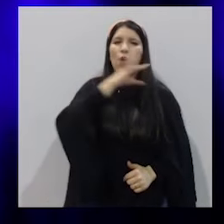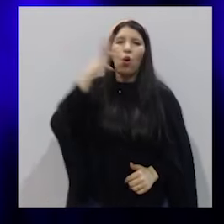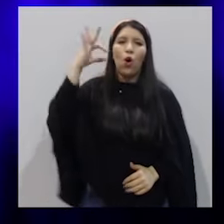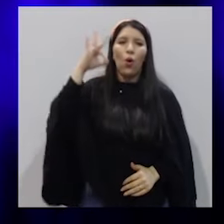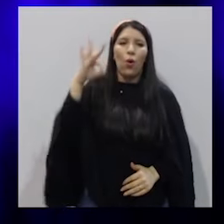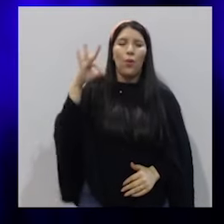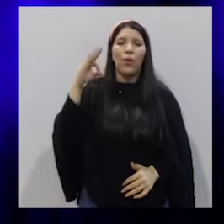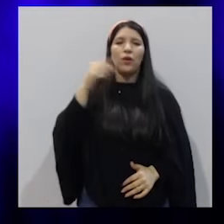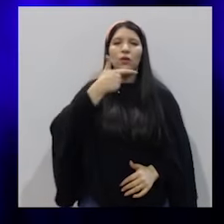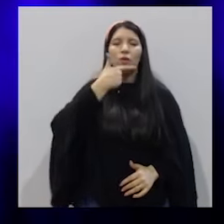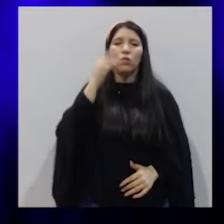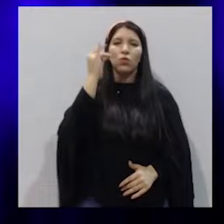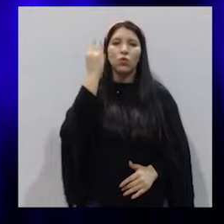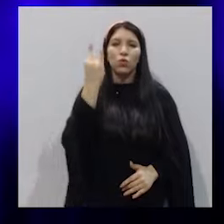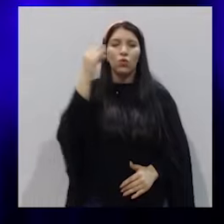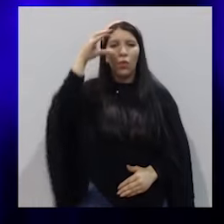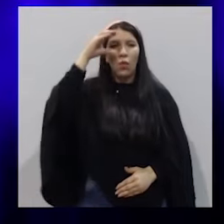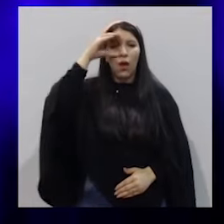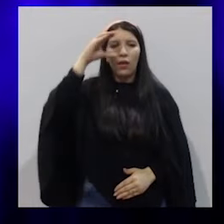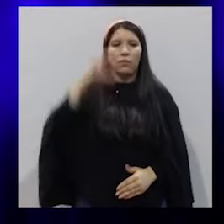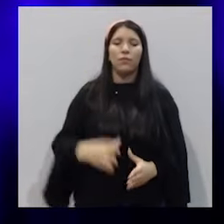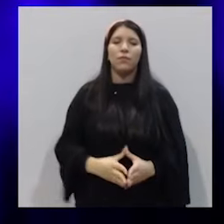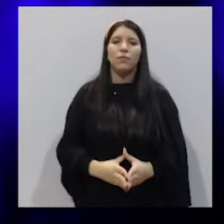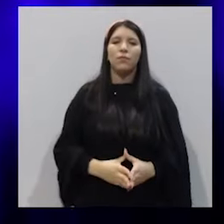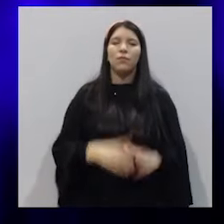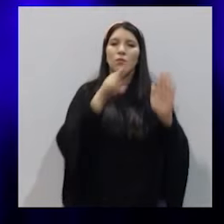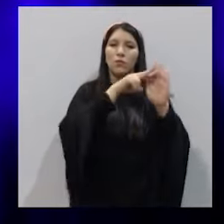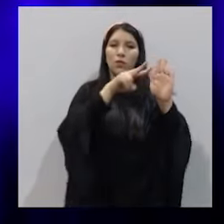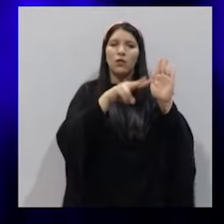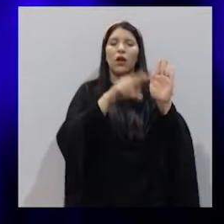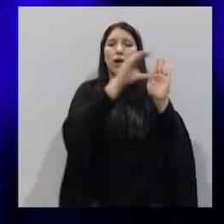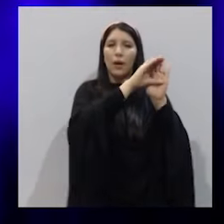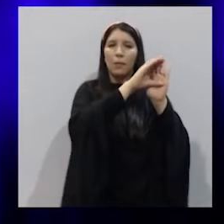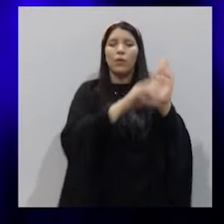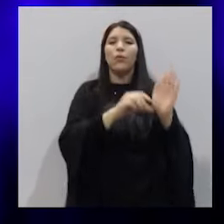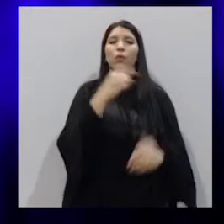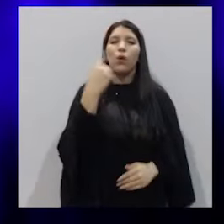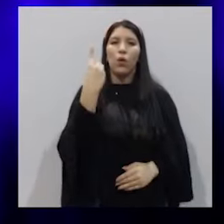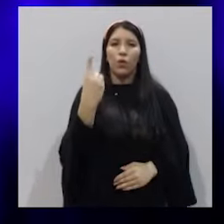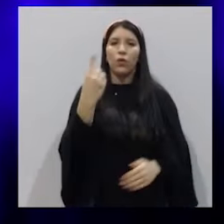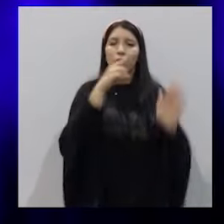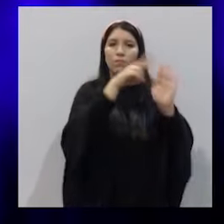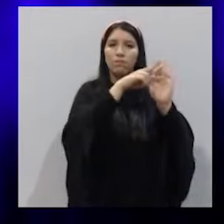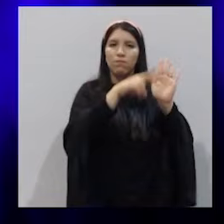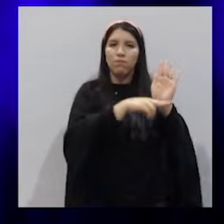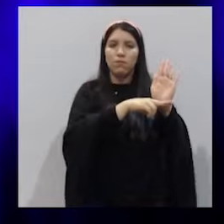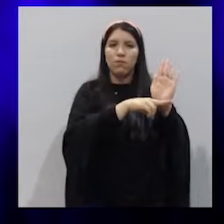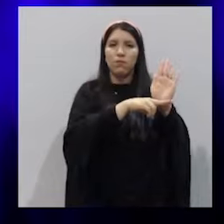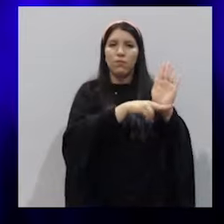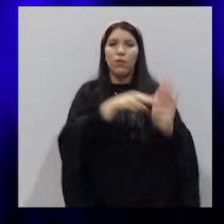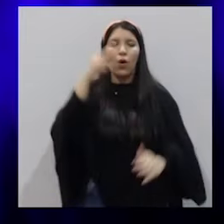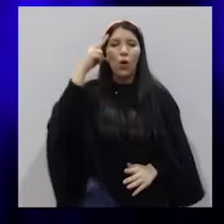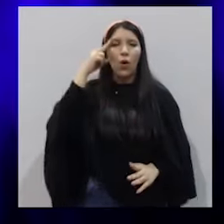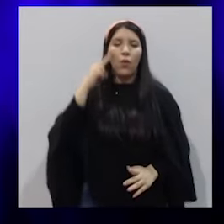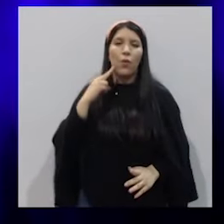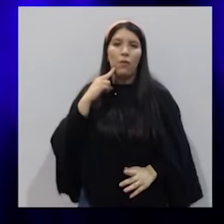espiritual dice dios a josué y hoy a nosotros como hijos de dios como hijos de él